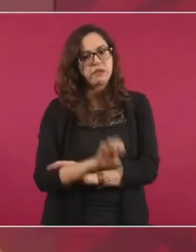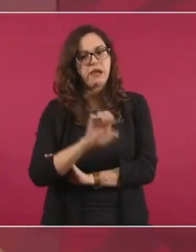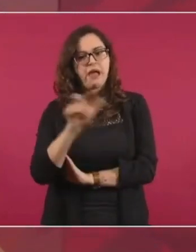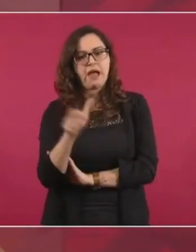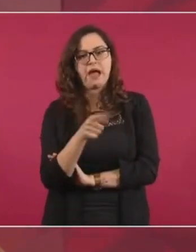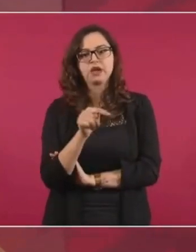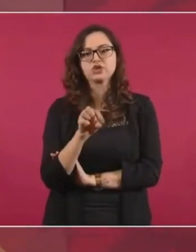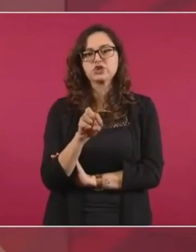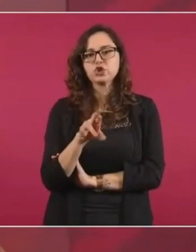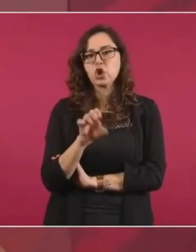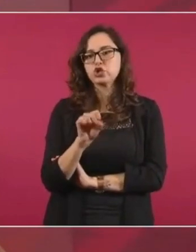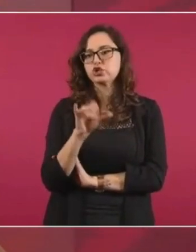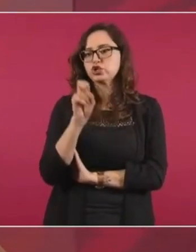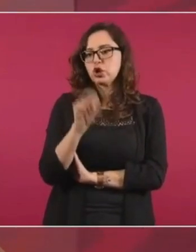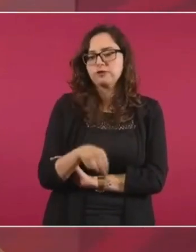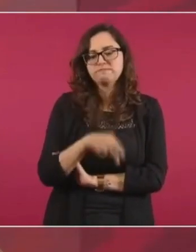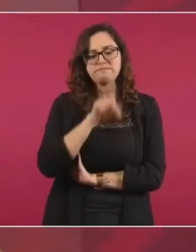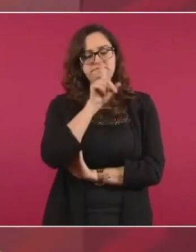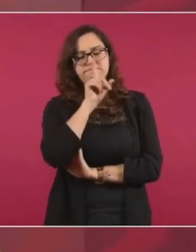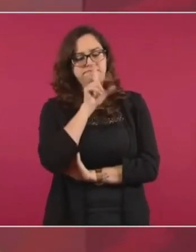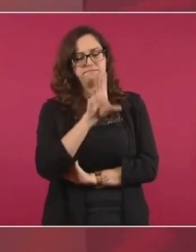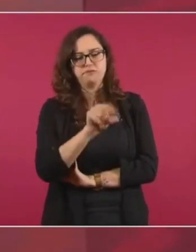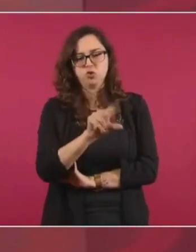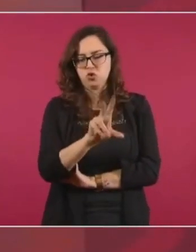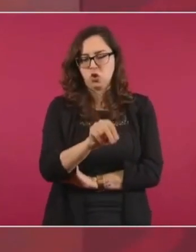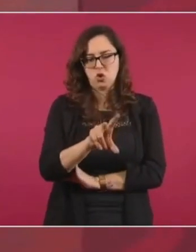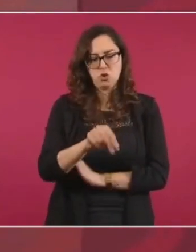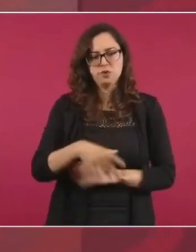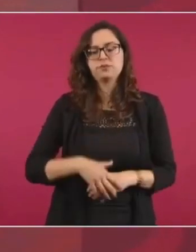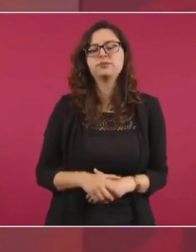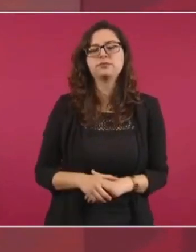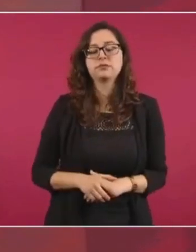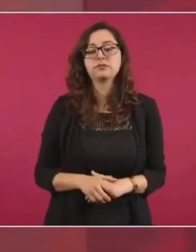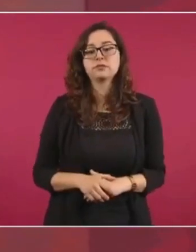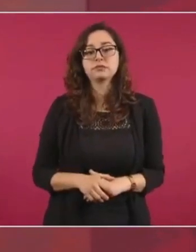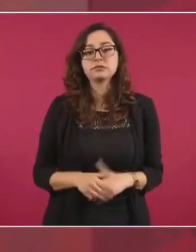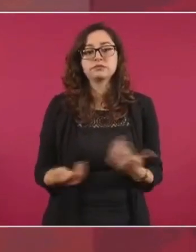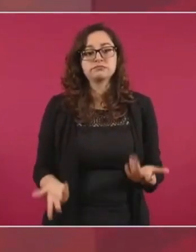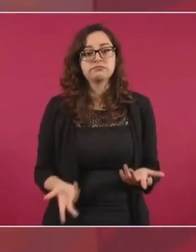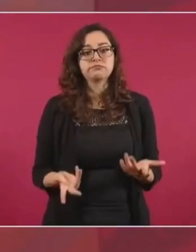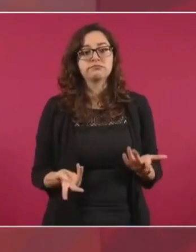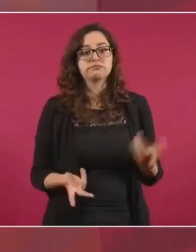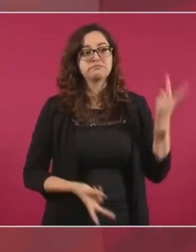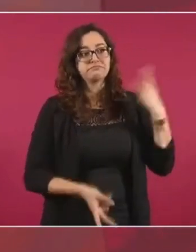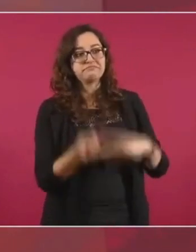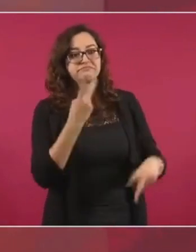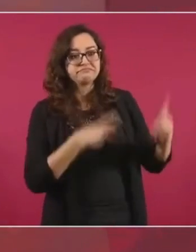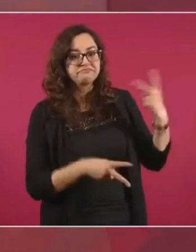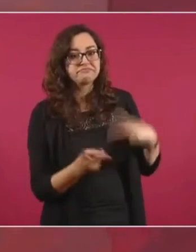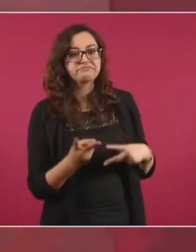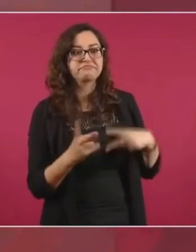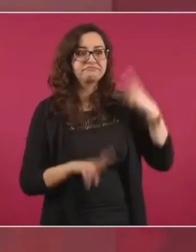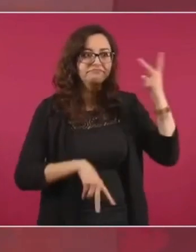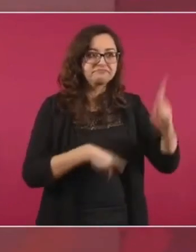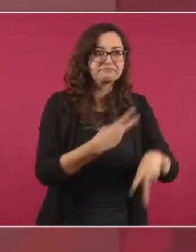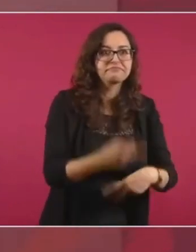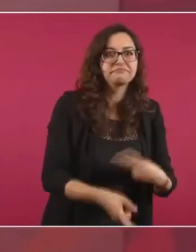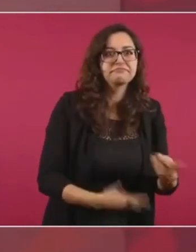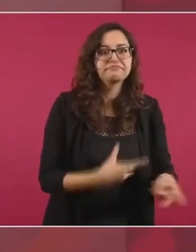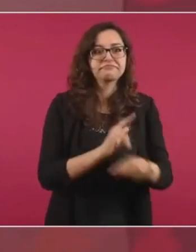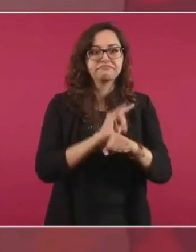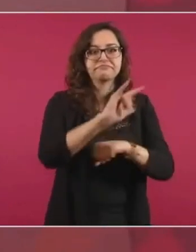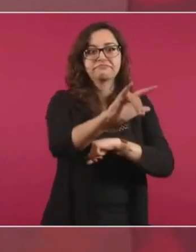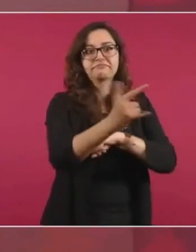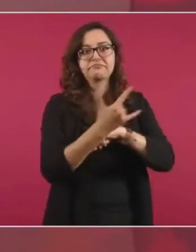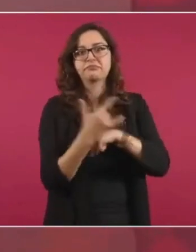que no se tarde tanto tiempo el que viene a visitarnos o el que va a